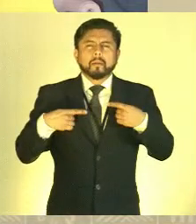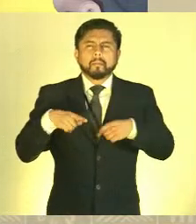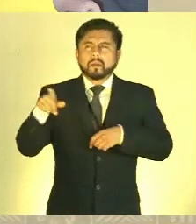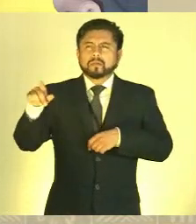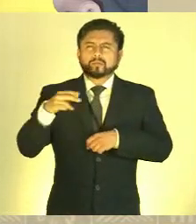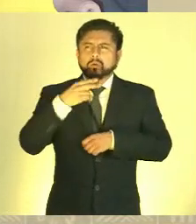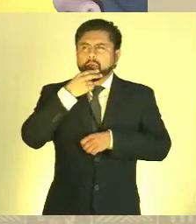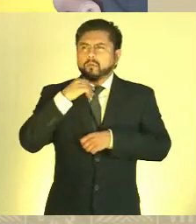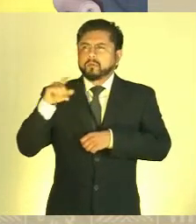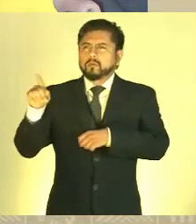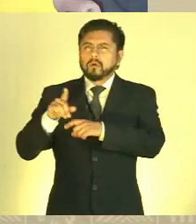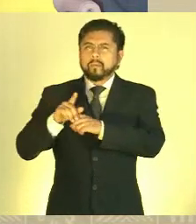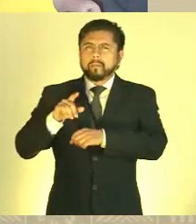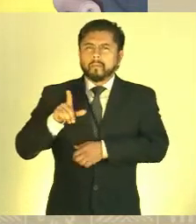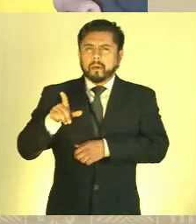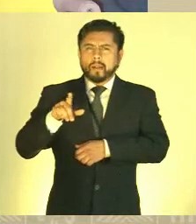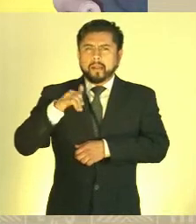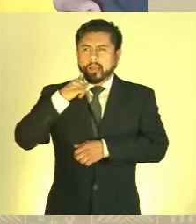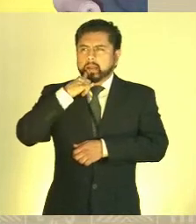italiano que